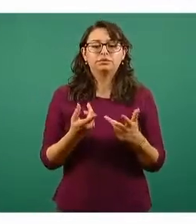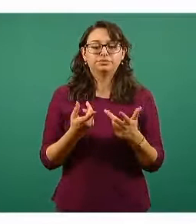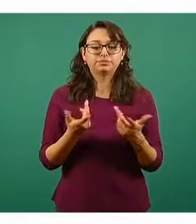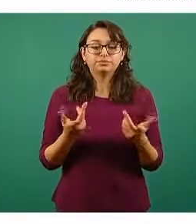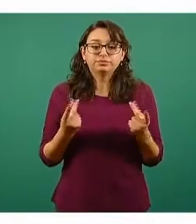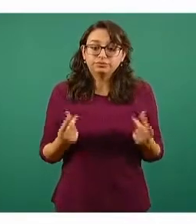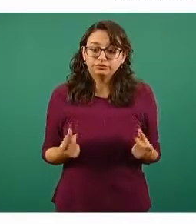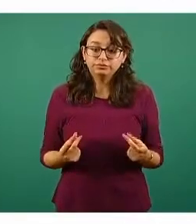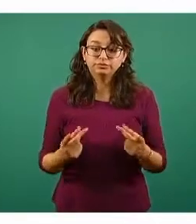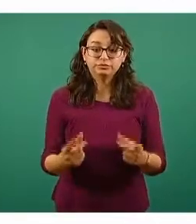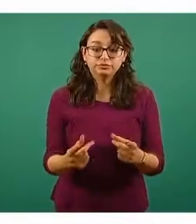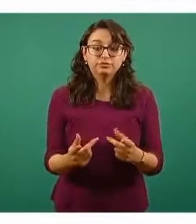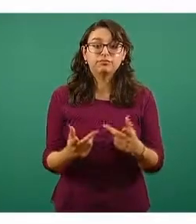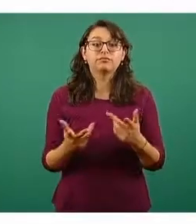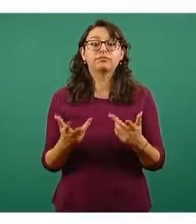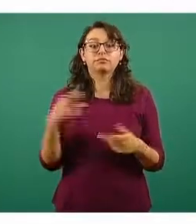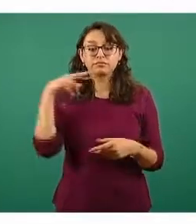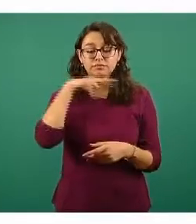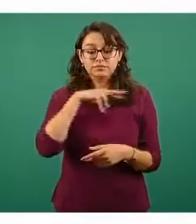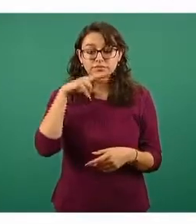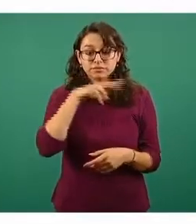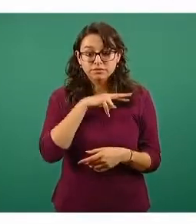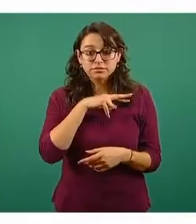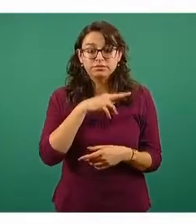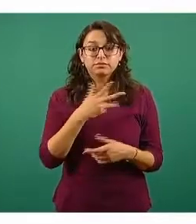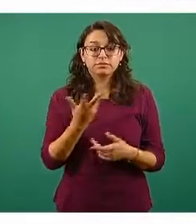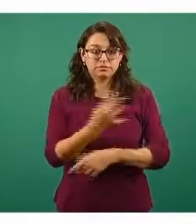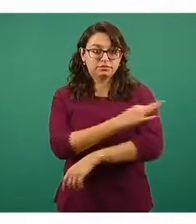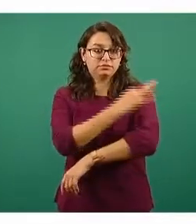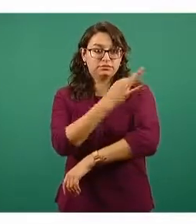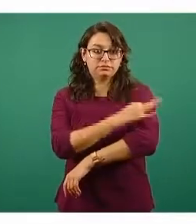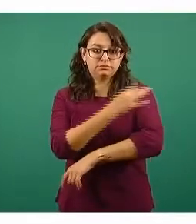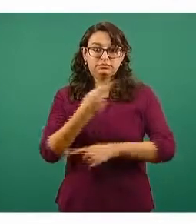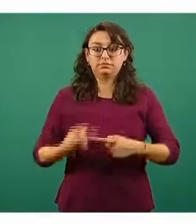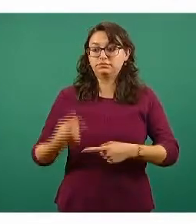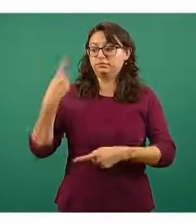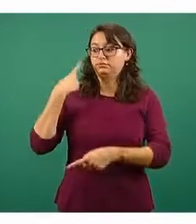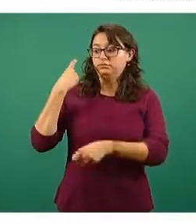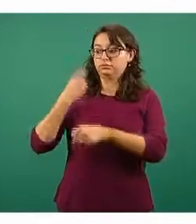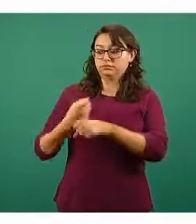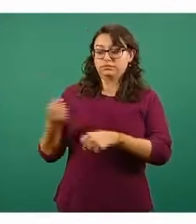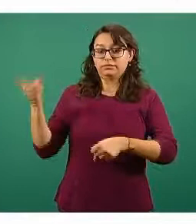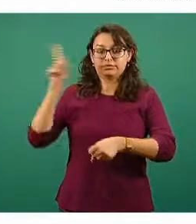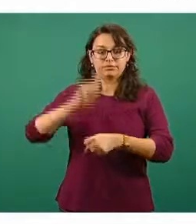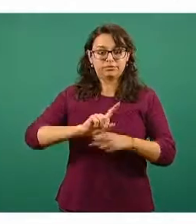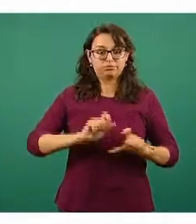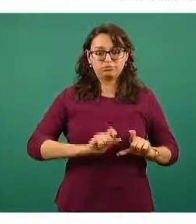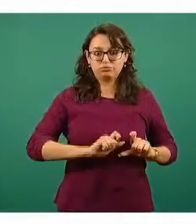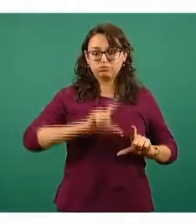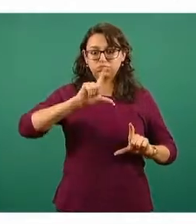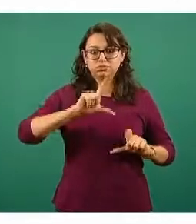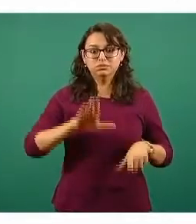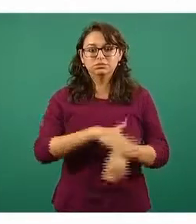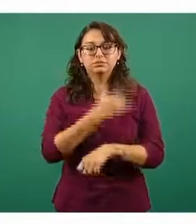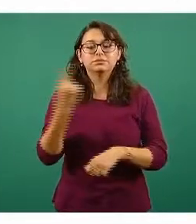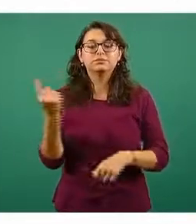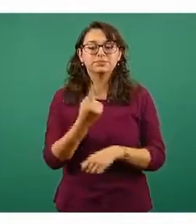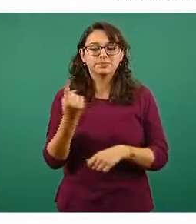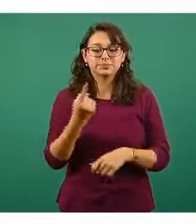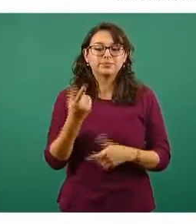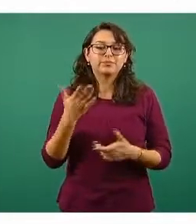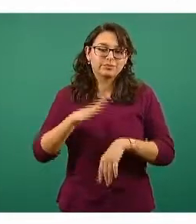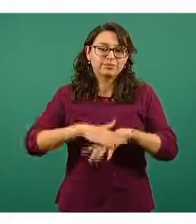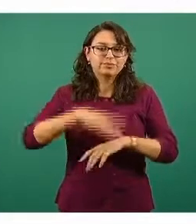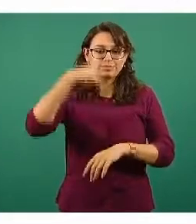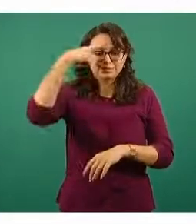mucho más rápido o más amplio el universo de vacunación del primer día, porque es más fácil contactar